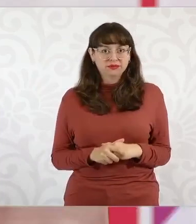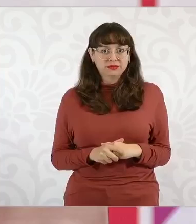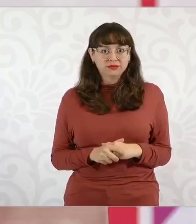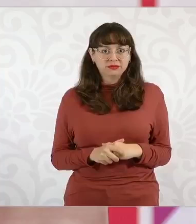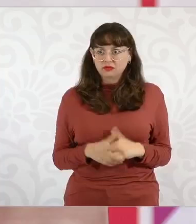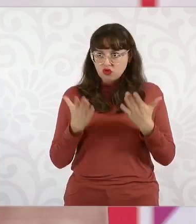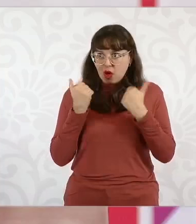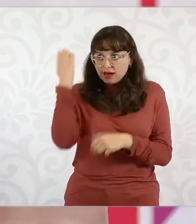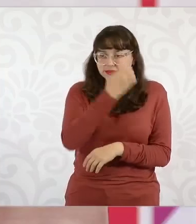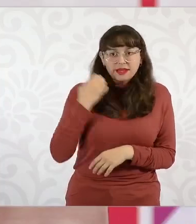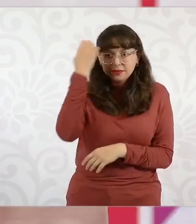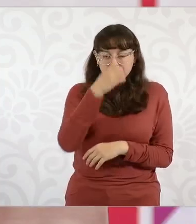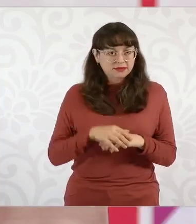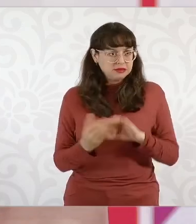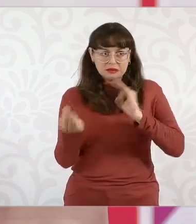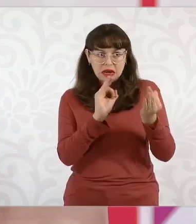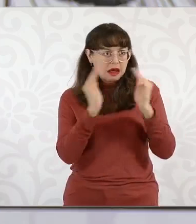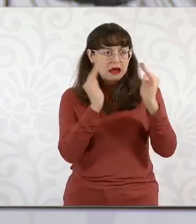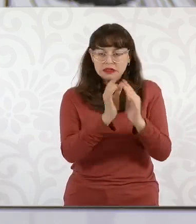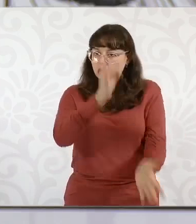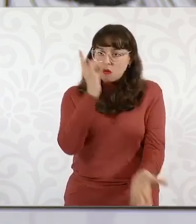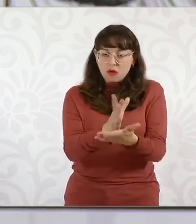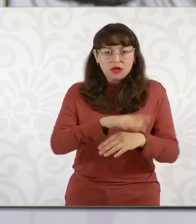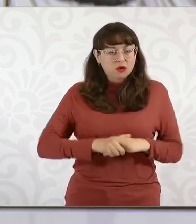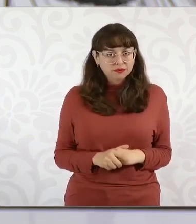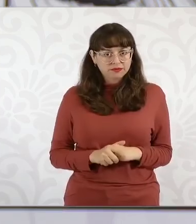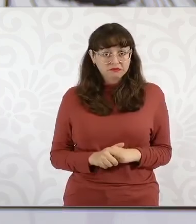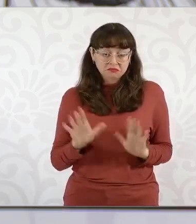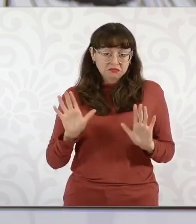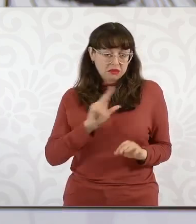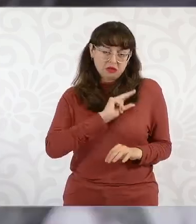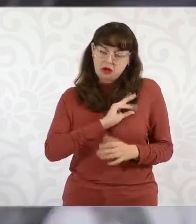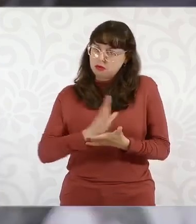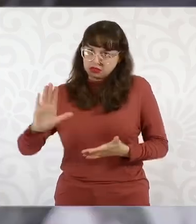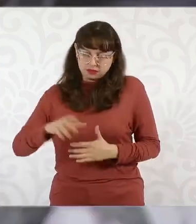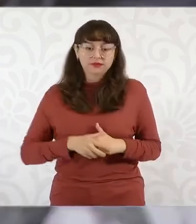opción de la educación. Entonces, mi derecho, mi lugar ha resultado ser